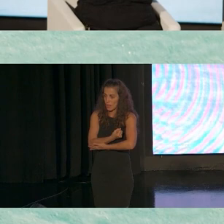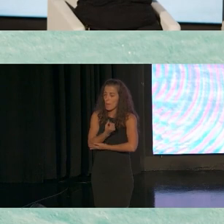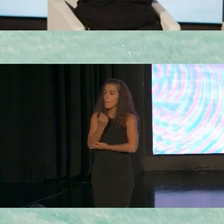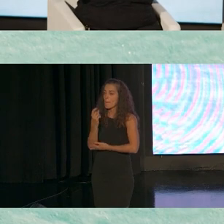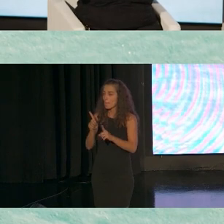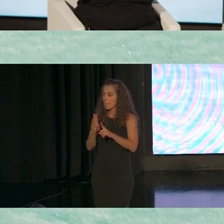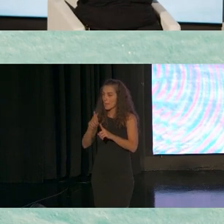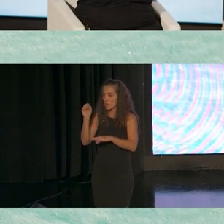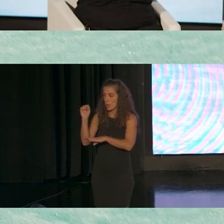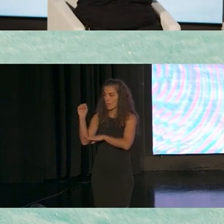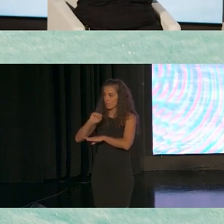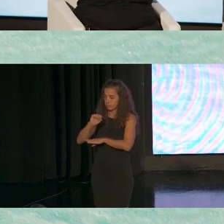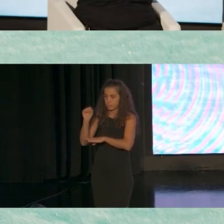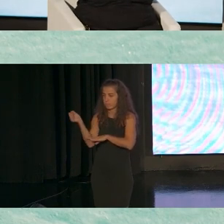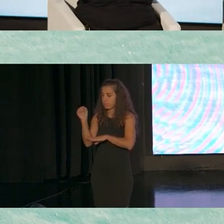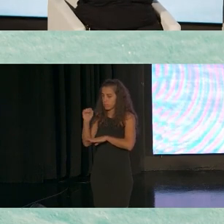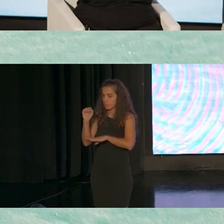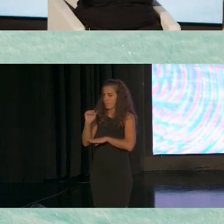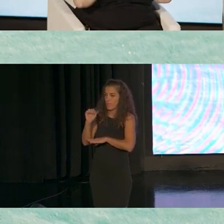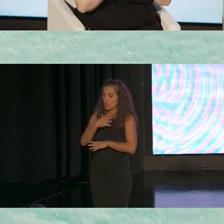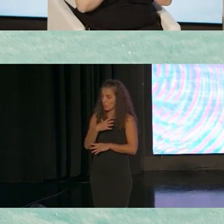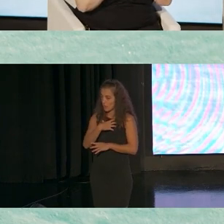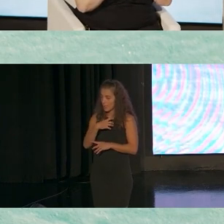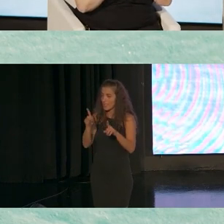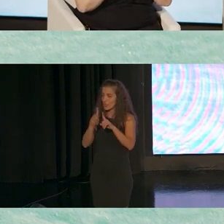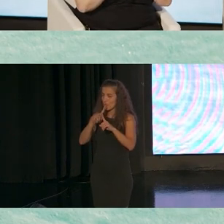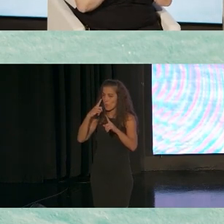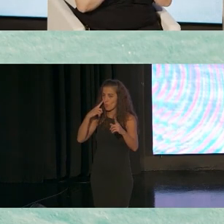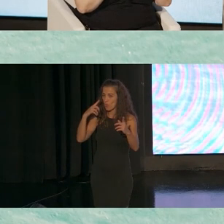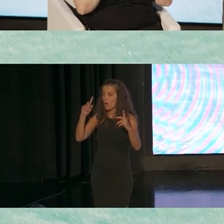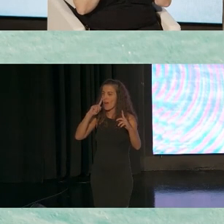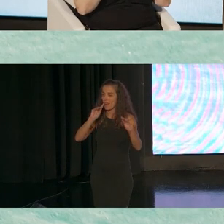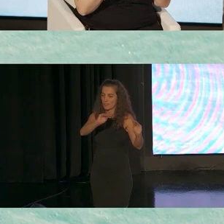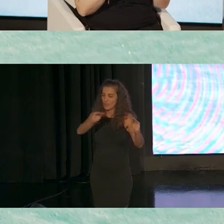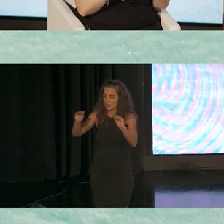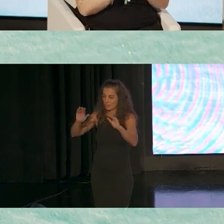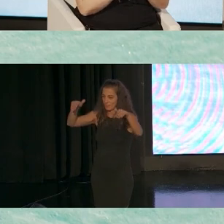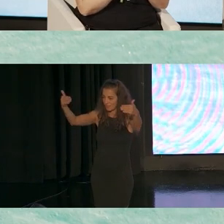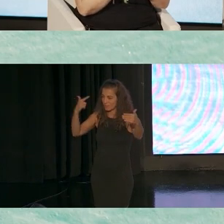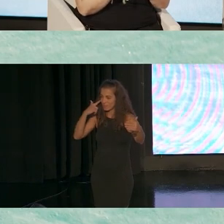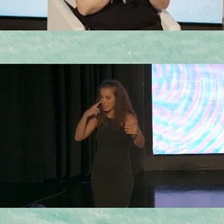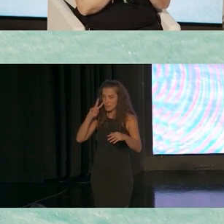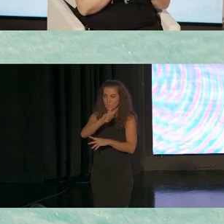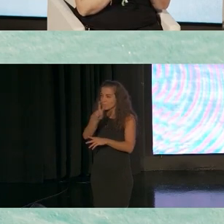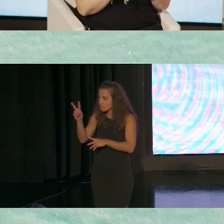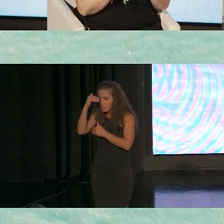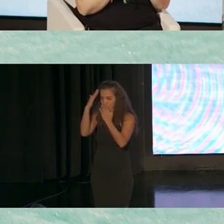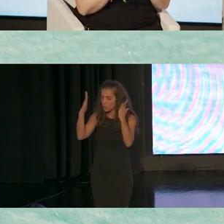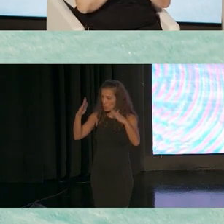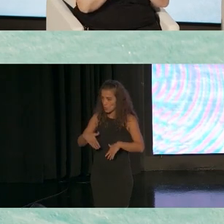atendía los estímulos externos no jugaba entonces Pues fuimos al